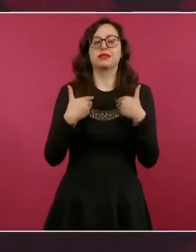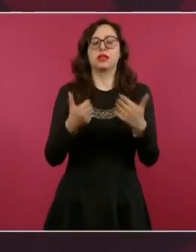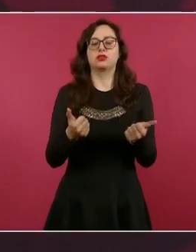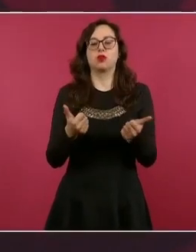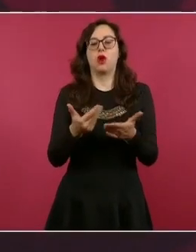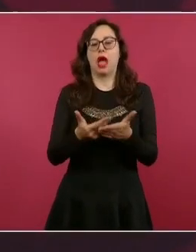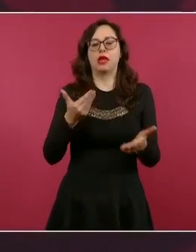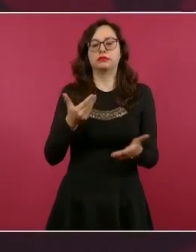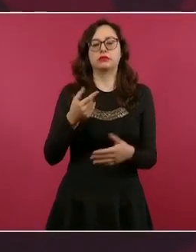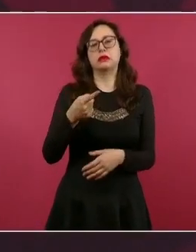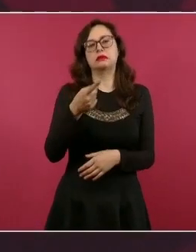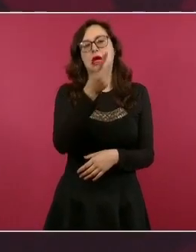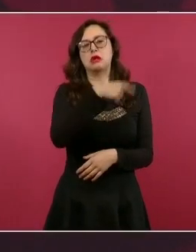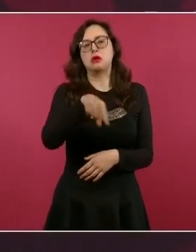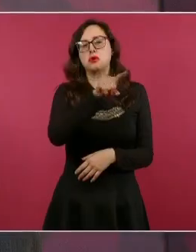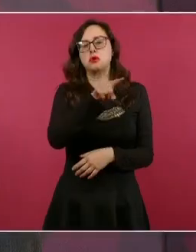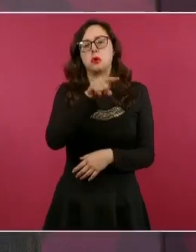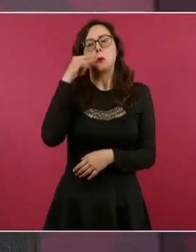tibia,